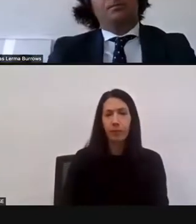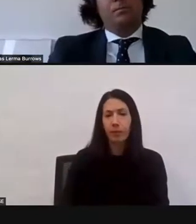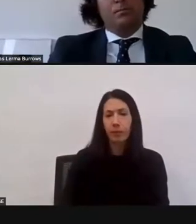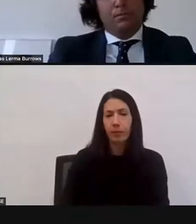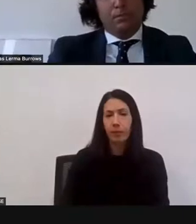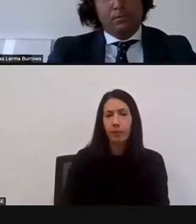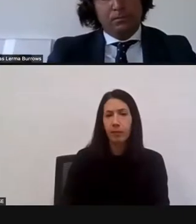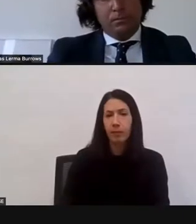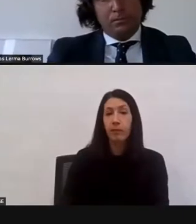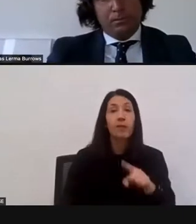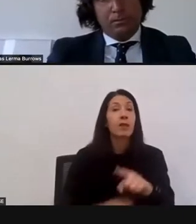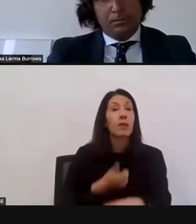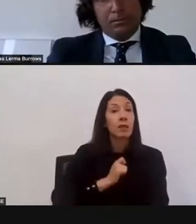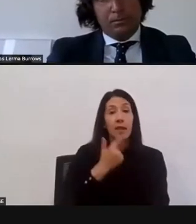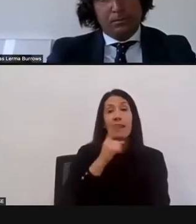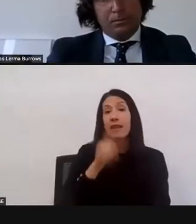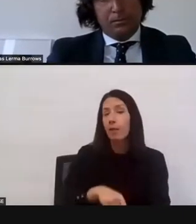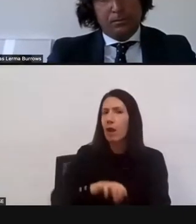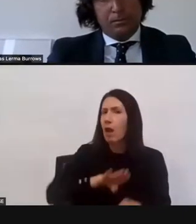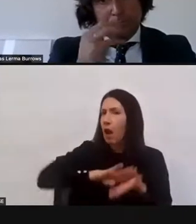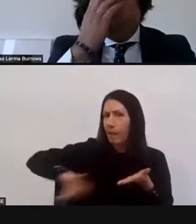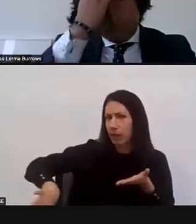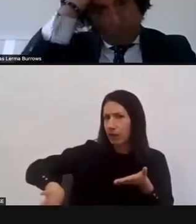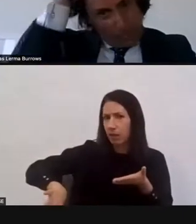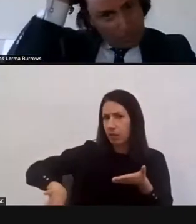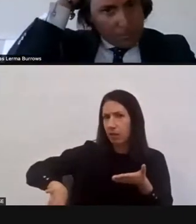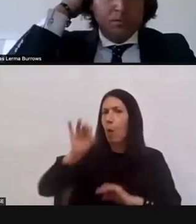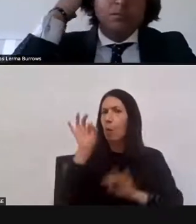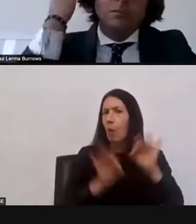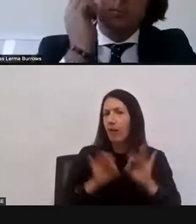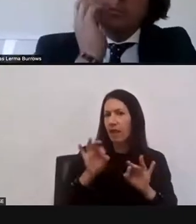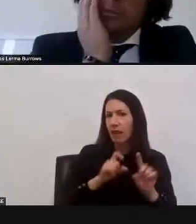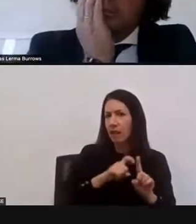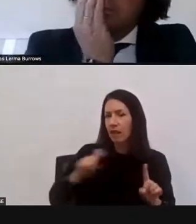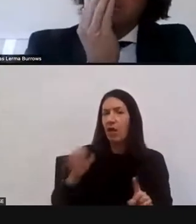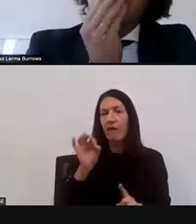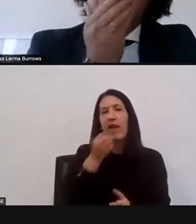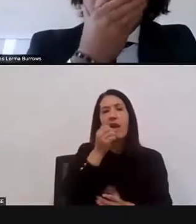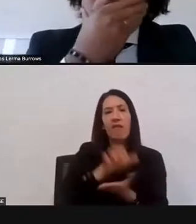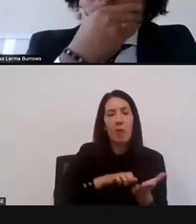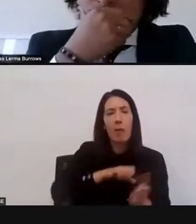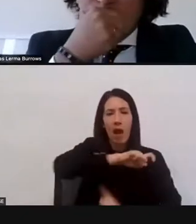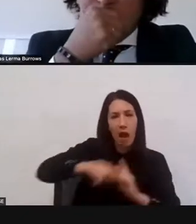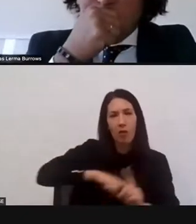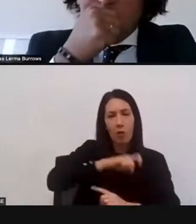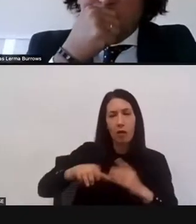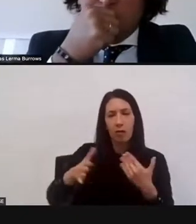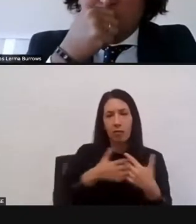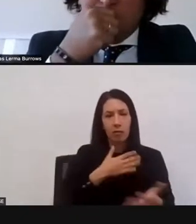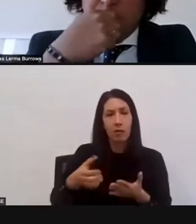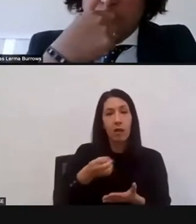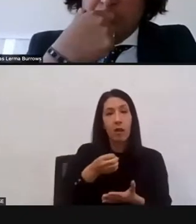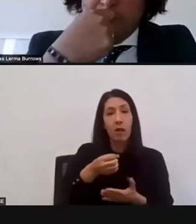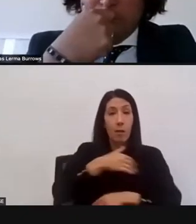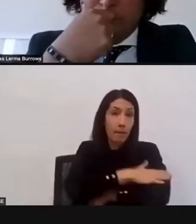Sí, independientemente a las cifras estadísticas que, bueno, en los informes anuales que publica el Ministerio